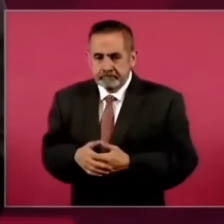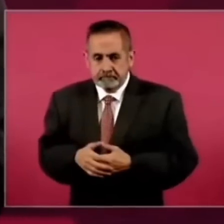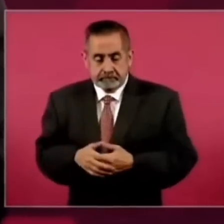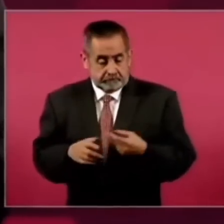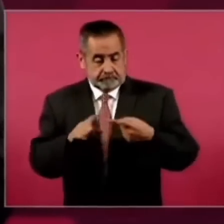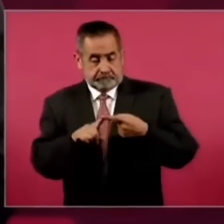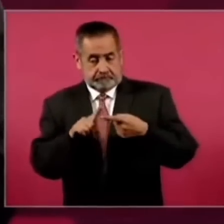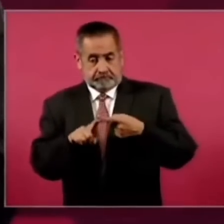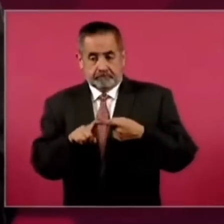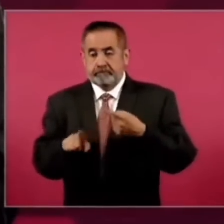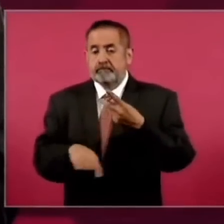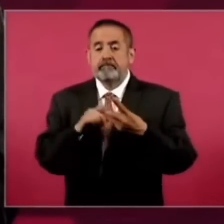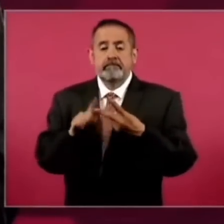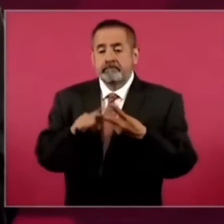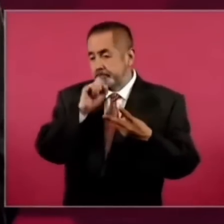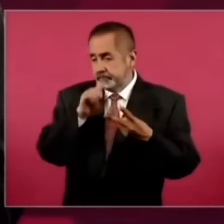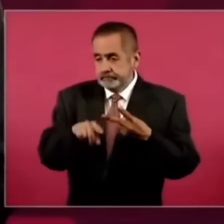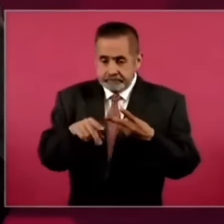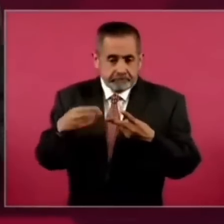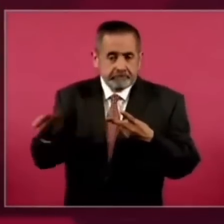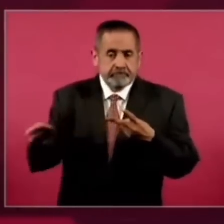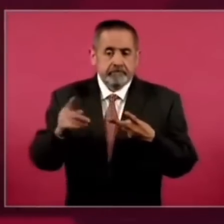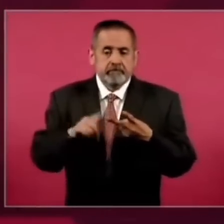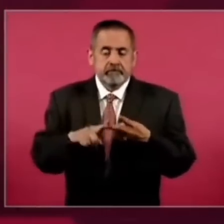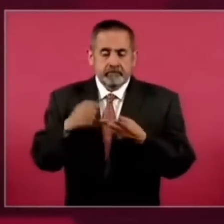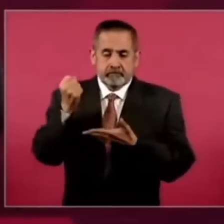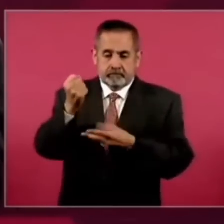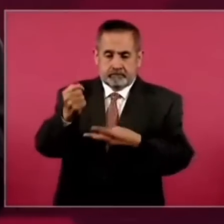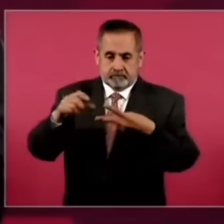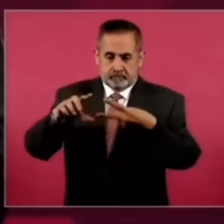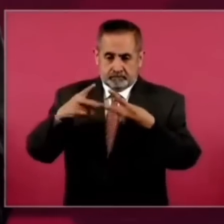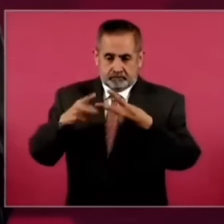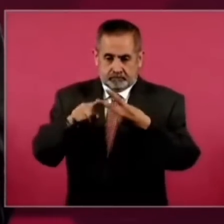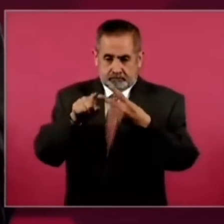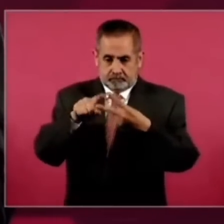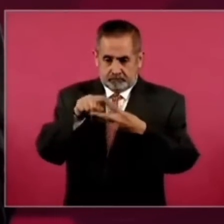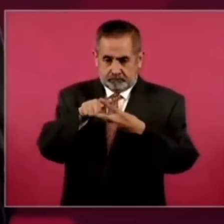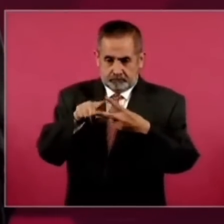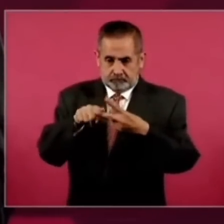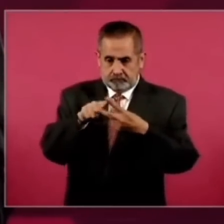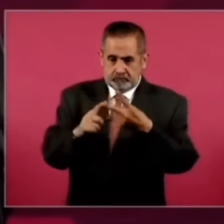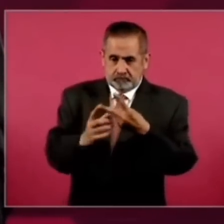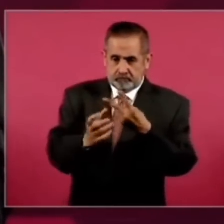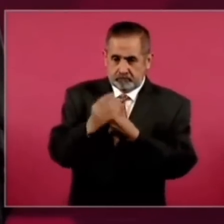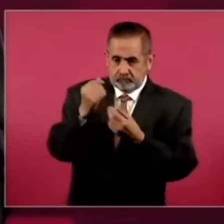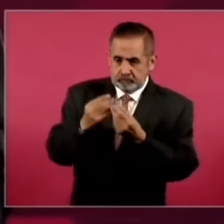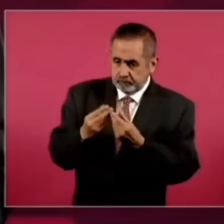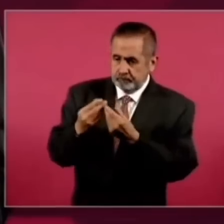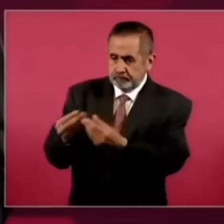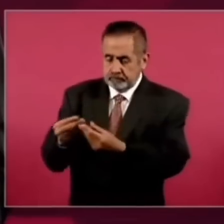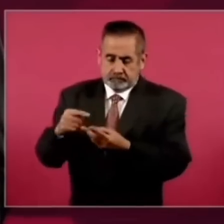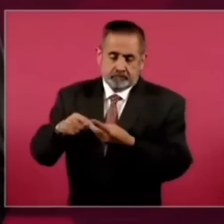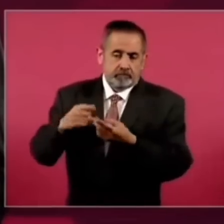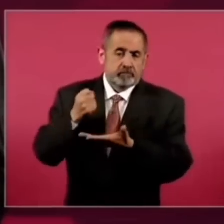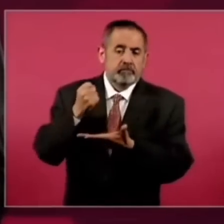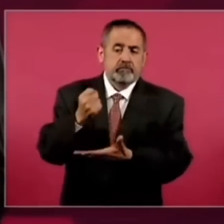envía también el presupuesto. anual.